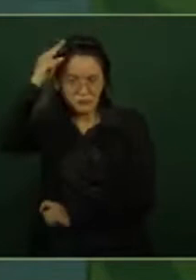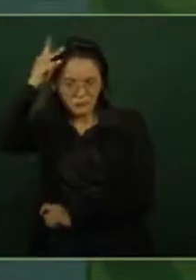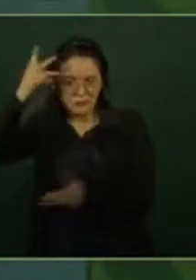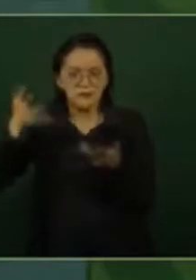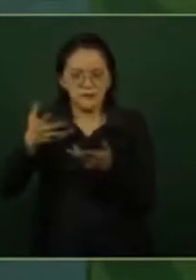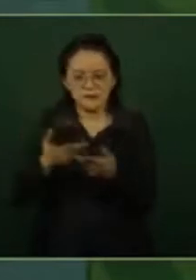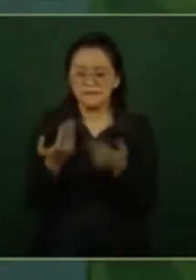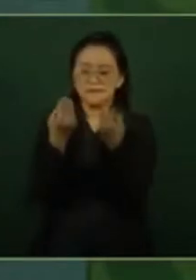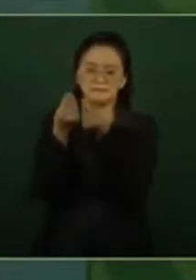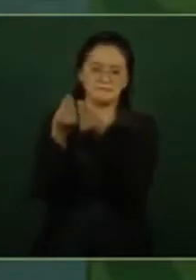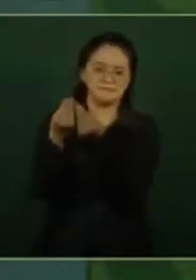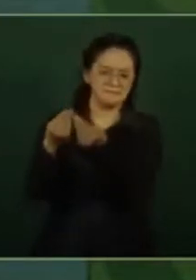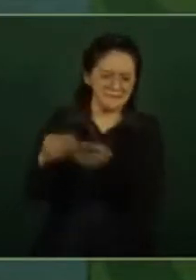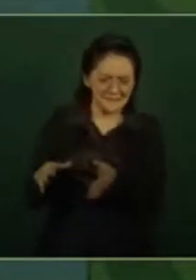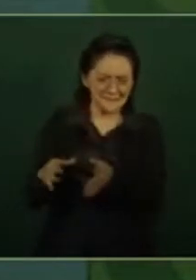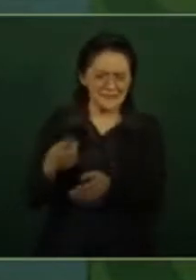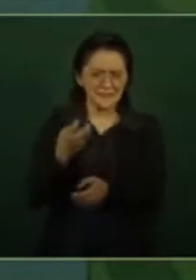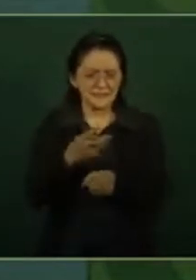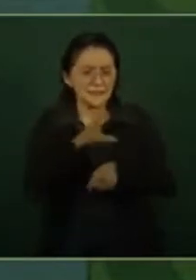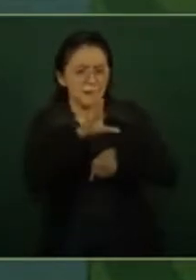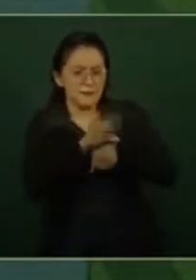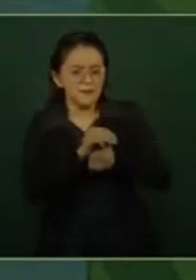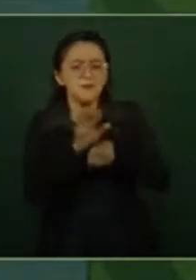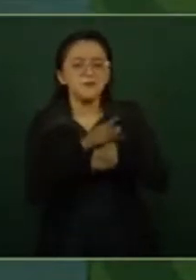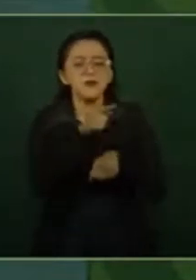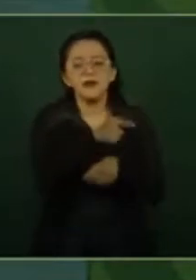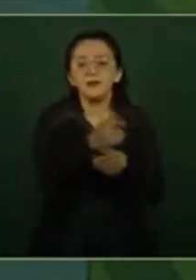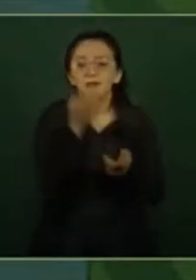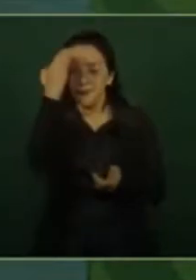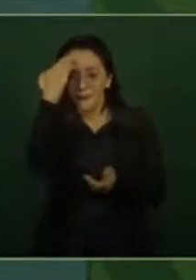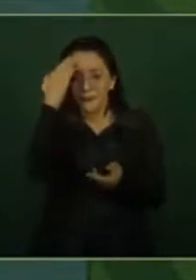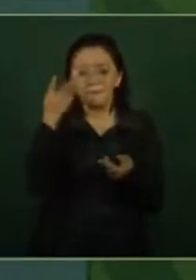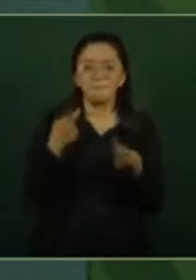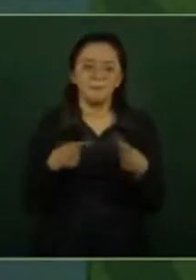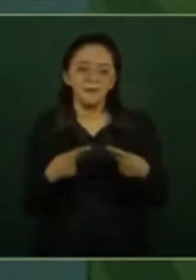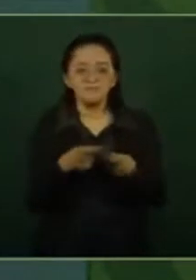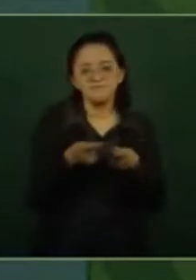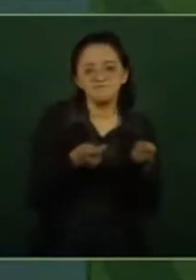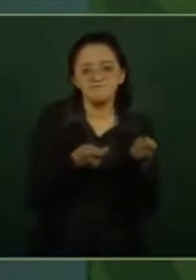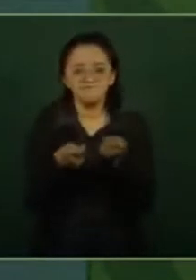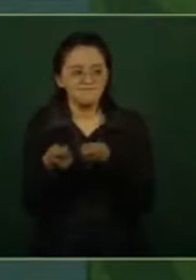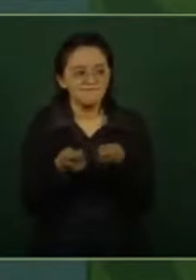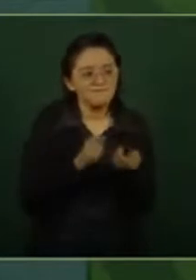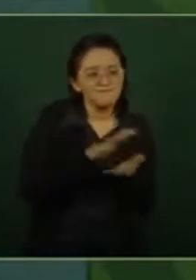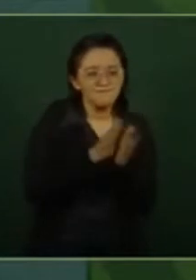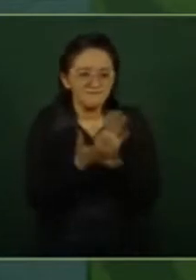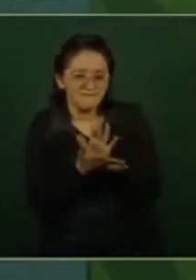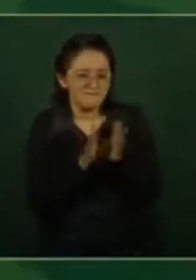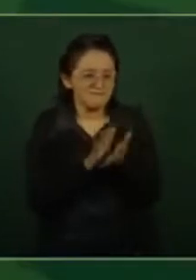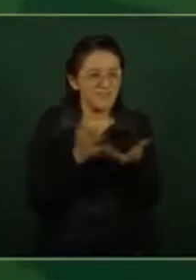Se le da permiso por influyentismo a una empresa para que haga ese edificio